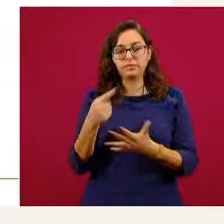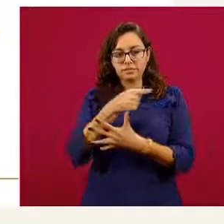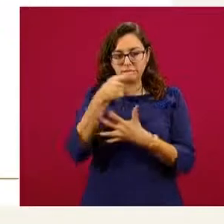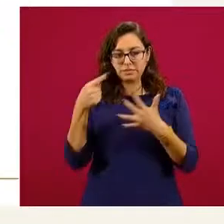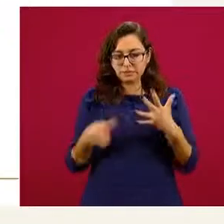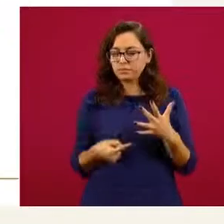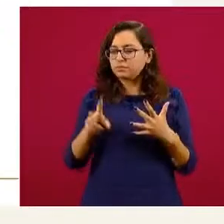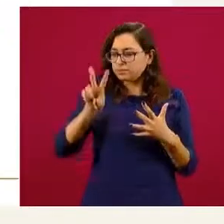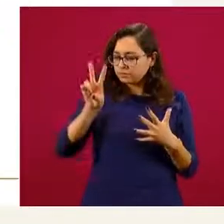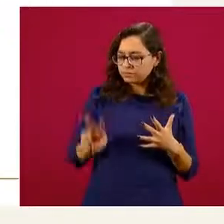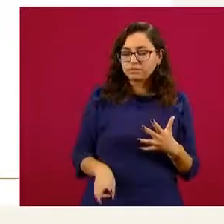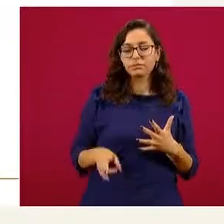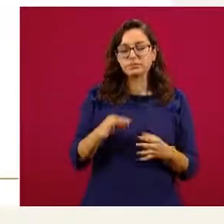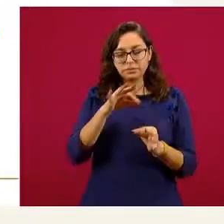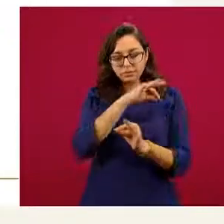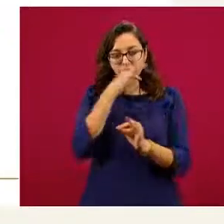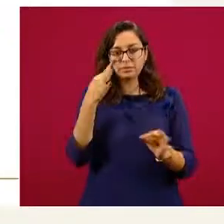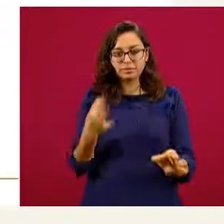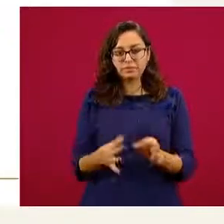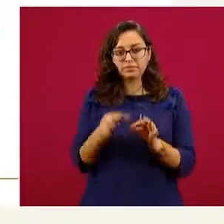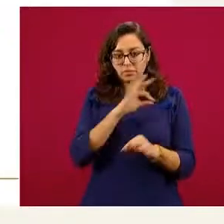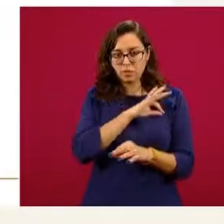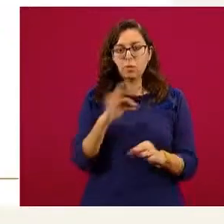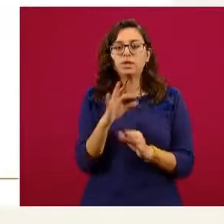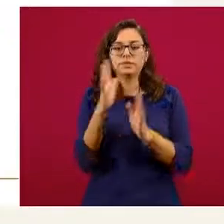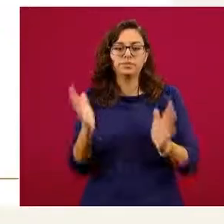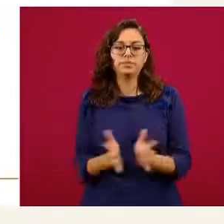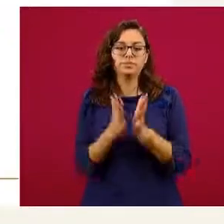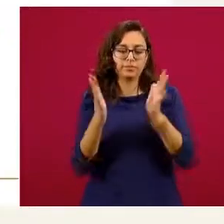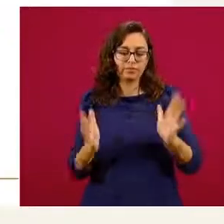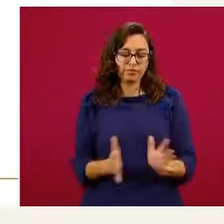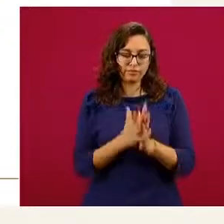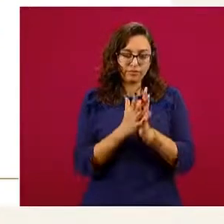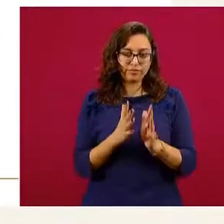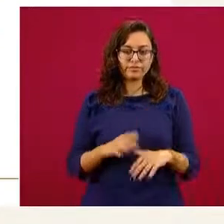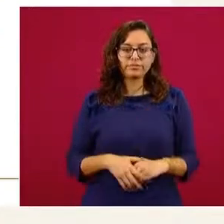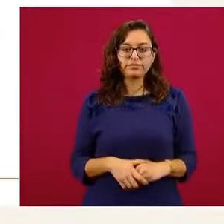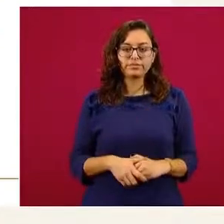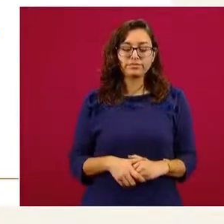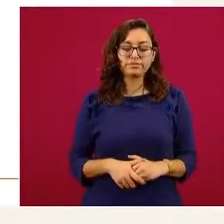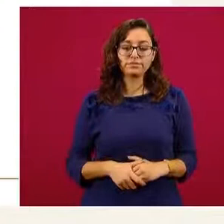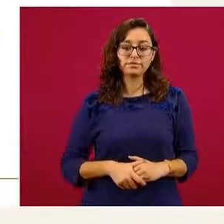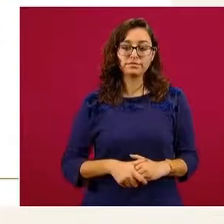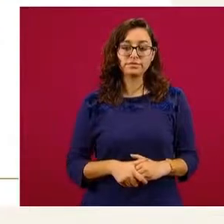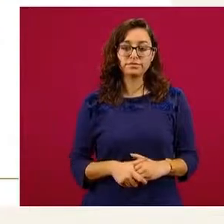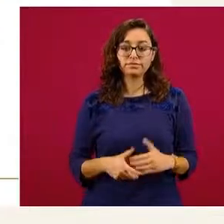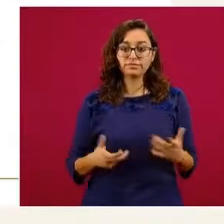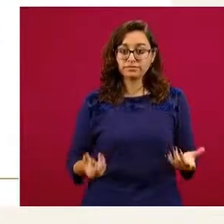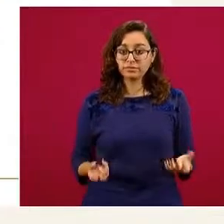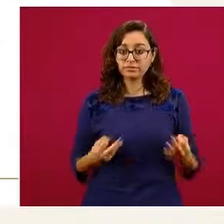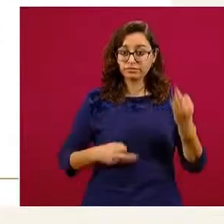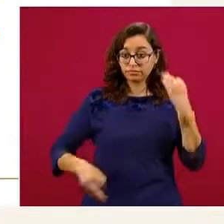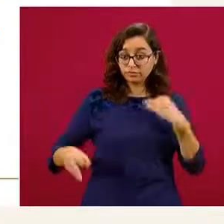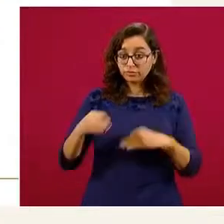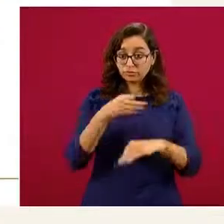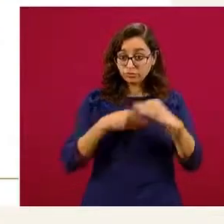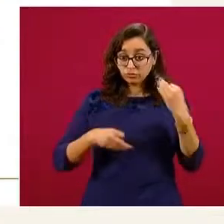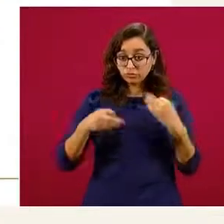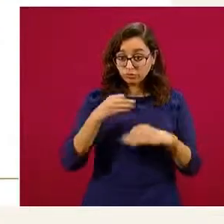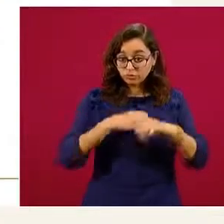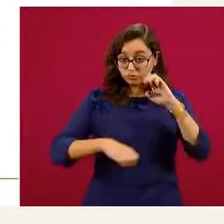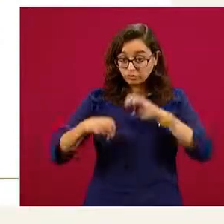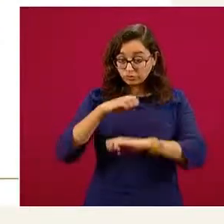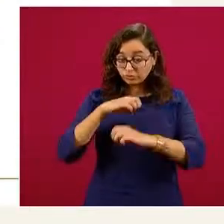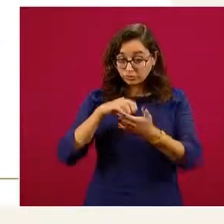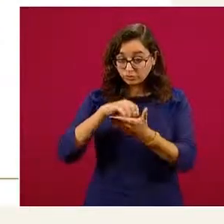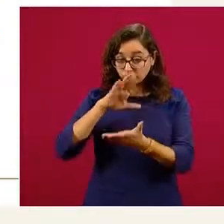cumplen con los requisitos establecidos en la convocatoria. Entonces, bueno, no todas estas empresas participarán en las citas de negocios,